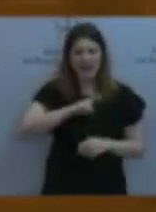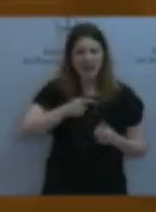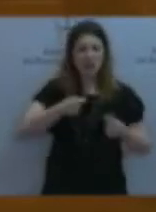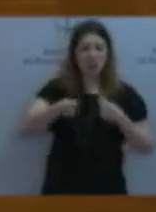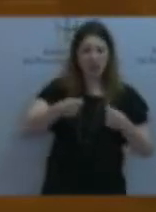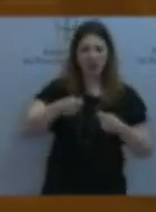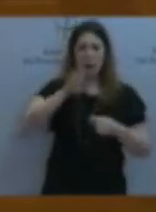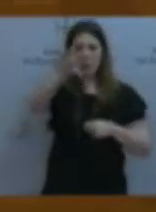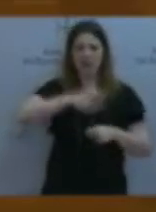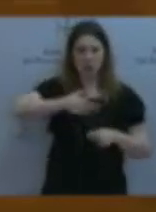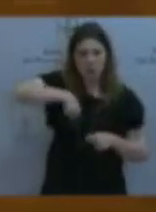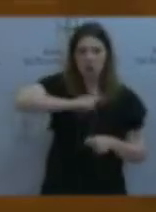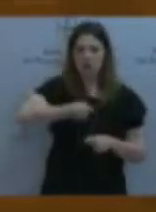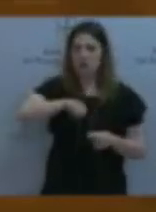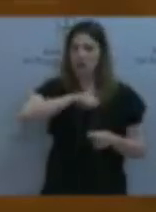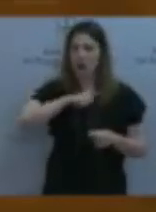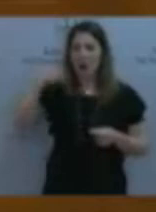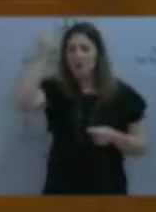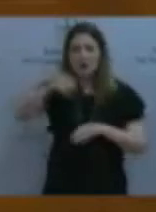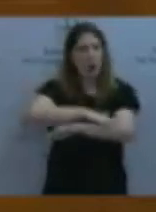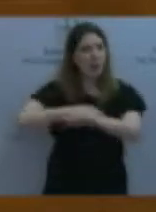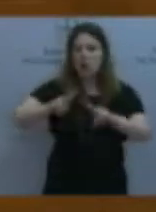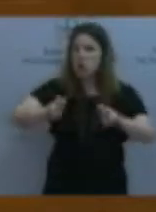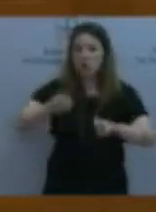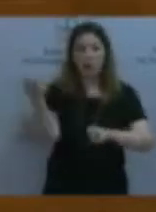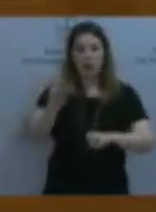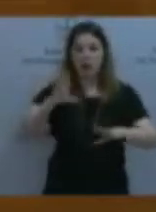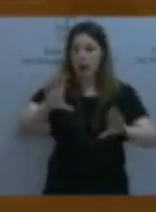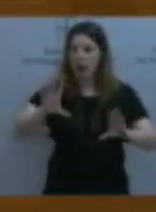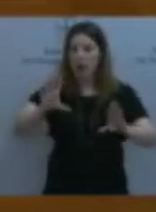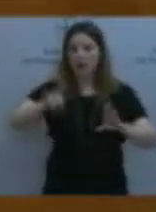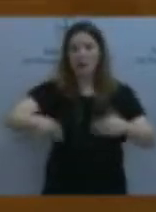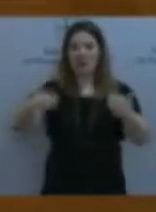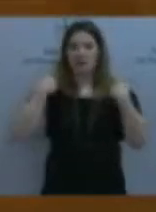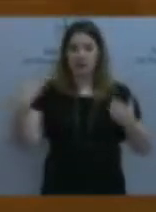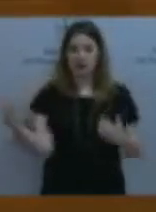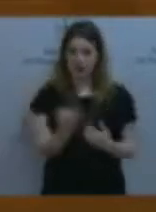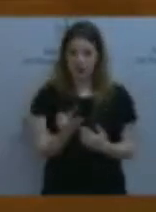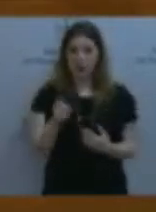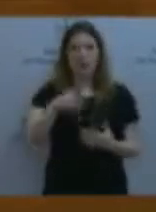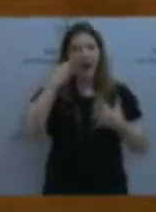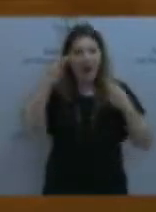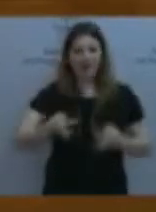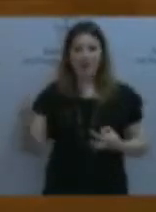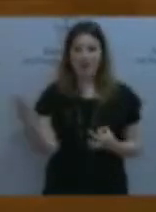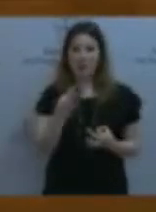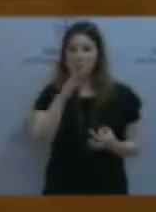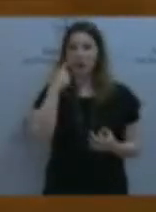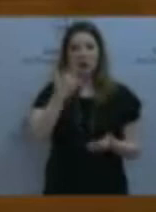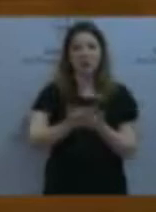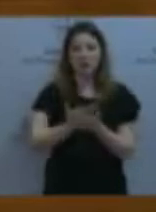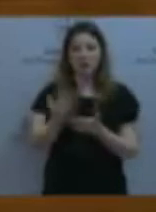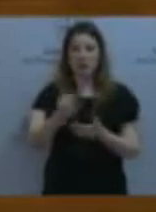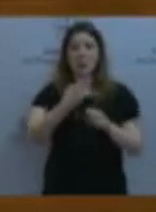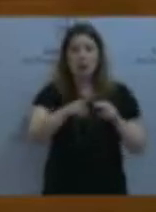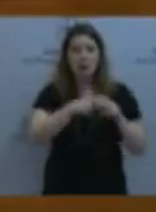gobierno debe asumir también con responsabilidad, también con garantías, porque debe demostrar que sus políticas van a ir más allá de los